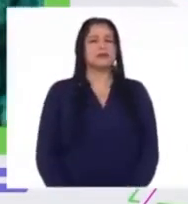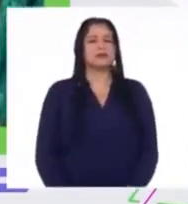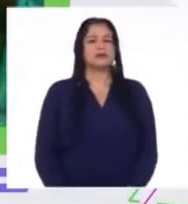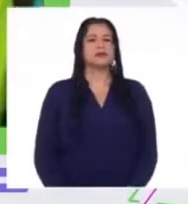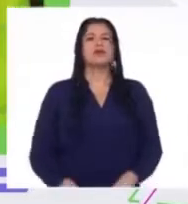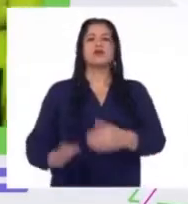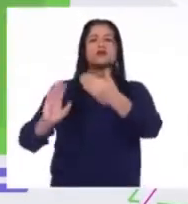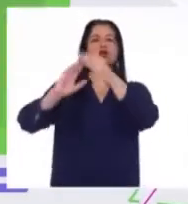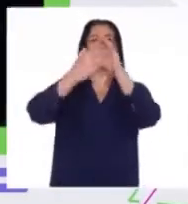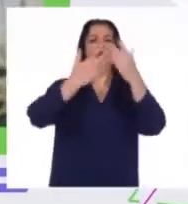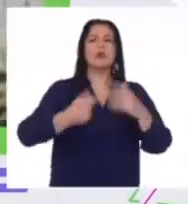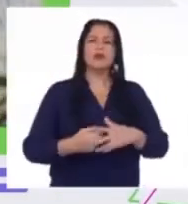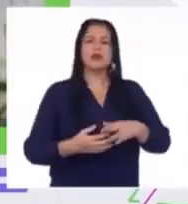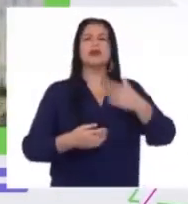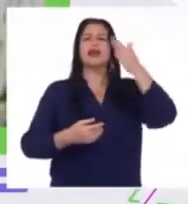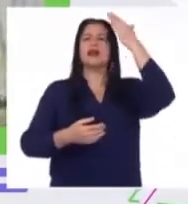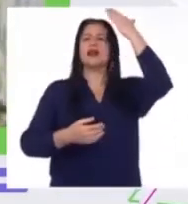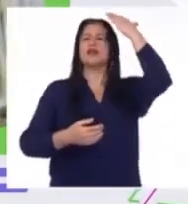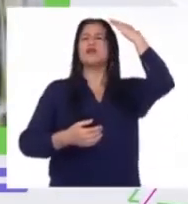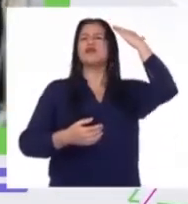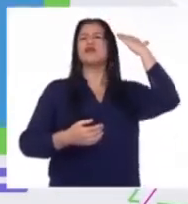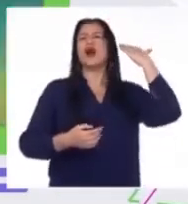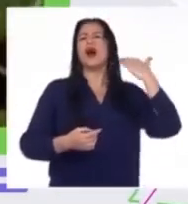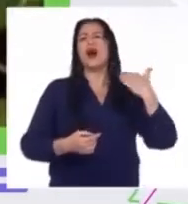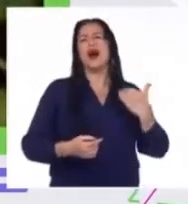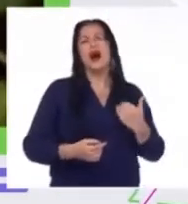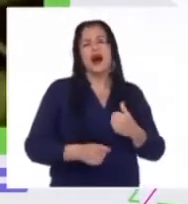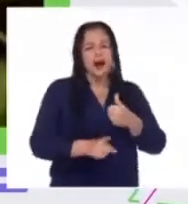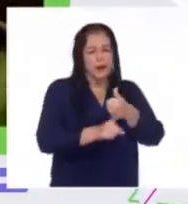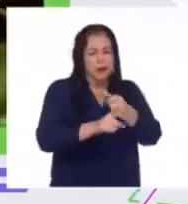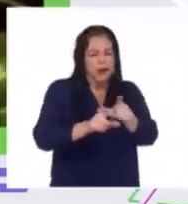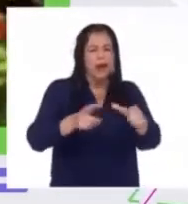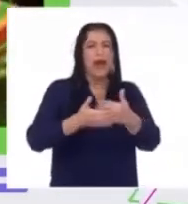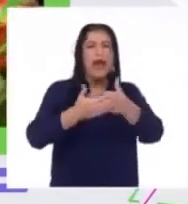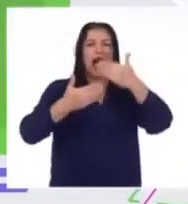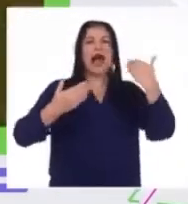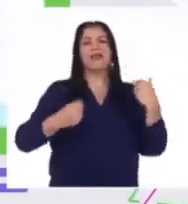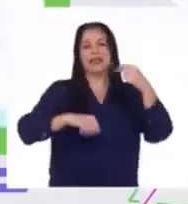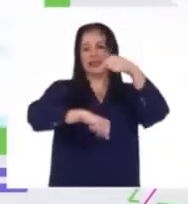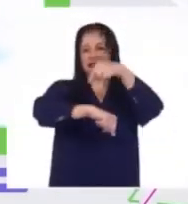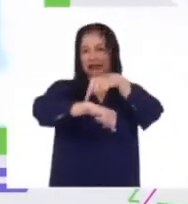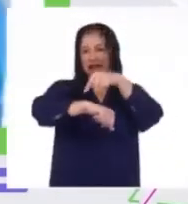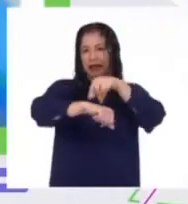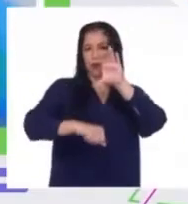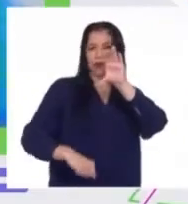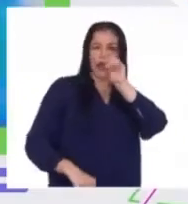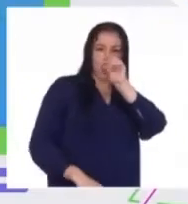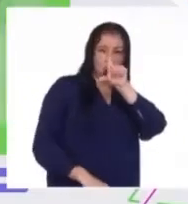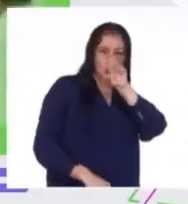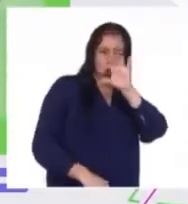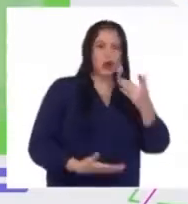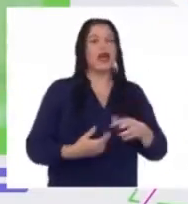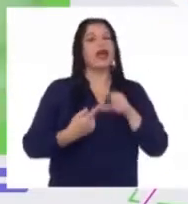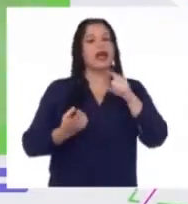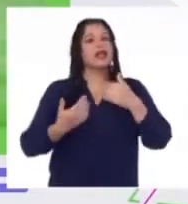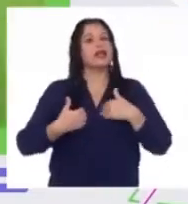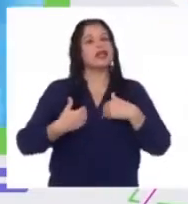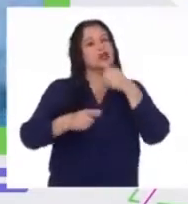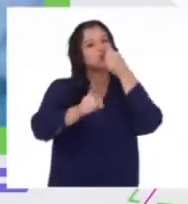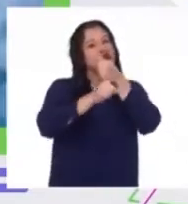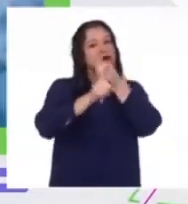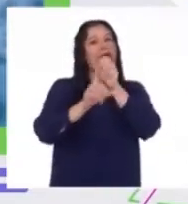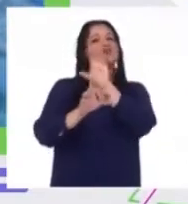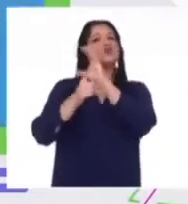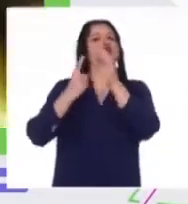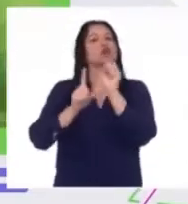Son los pueblos que descienden de poblaciones que habitaban en el país antes de la época de la colonia y que conservan todas o parte de sus